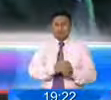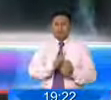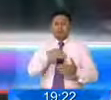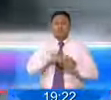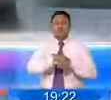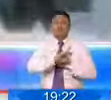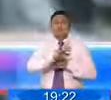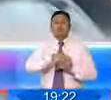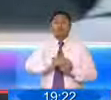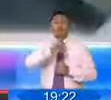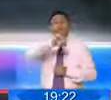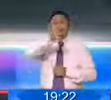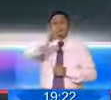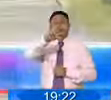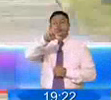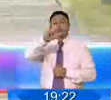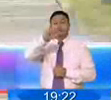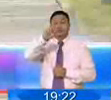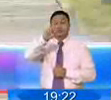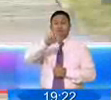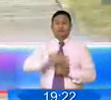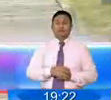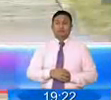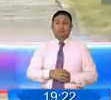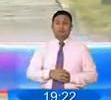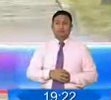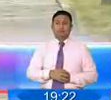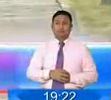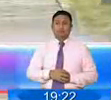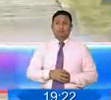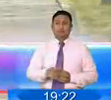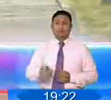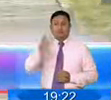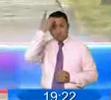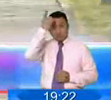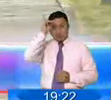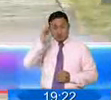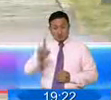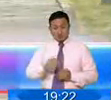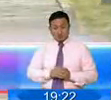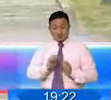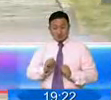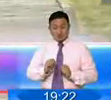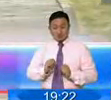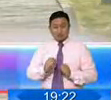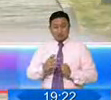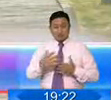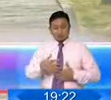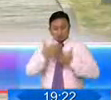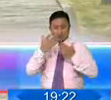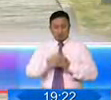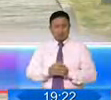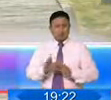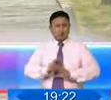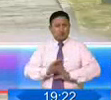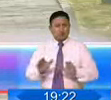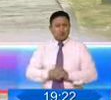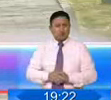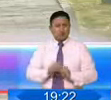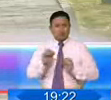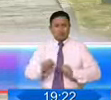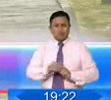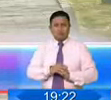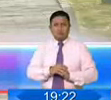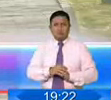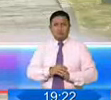el fundador de Wikileaks, Julian Assange. Entonces me parece que una decisión de ese tipo, lejos de generar protestas, lo que generará es posicionar